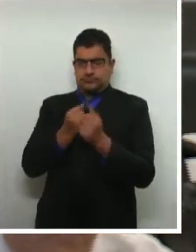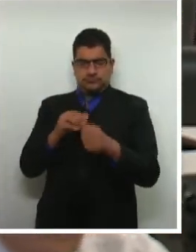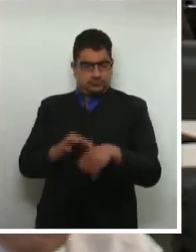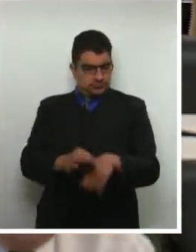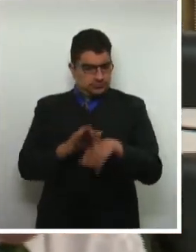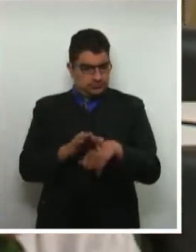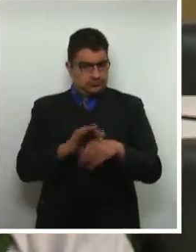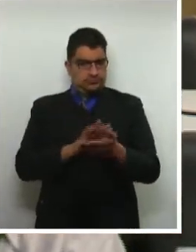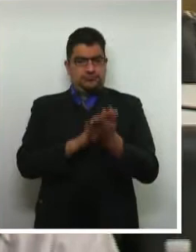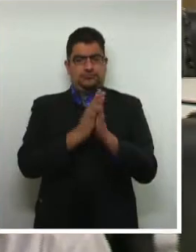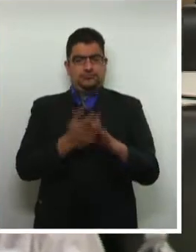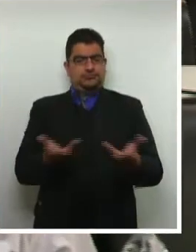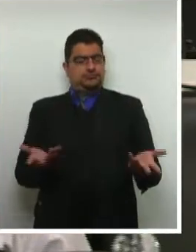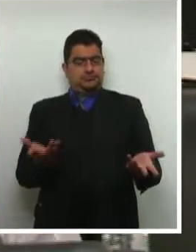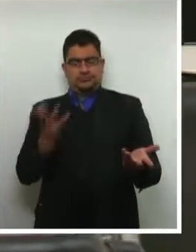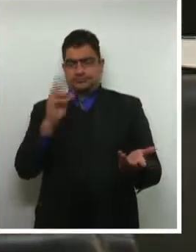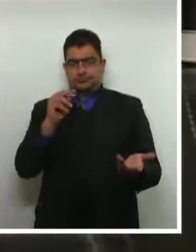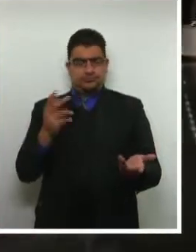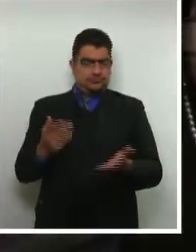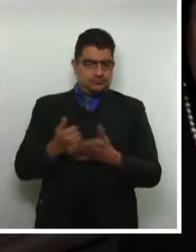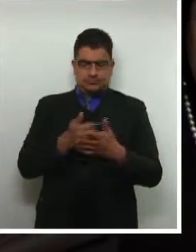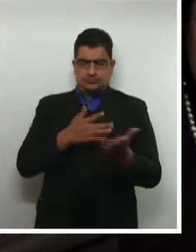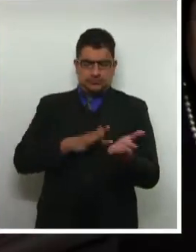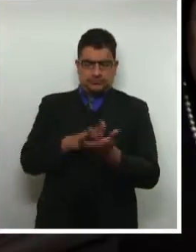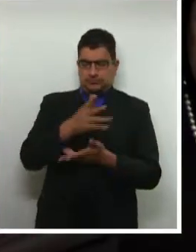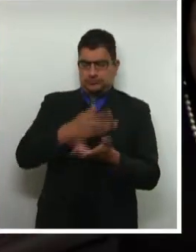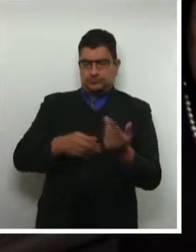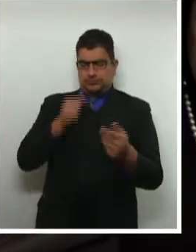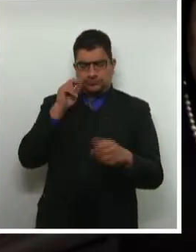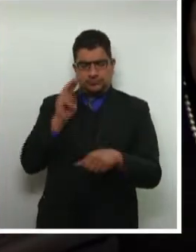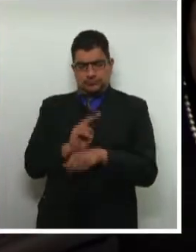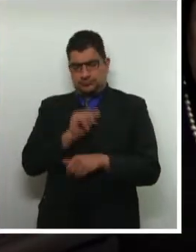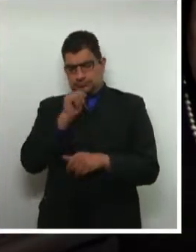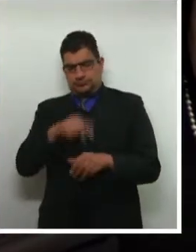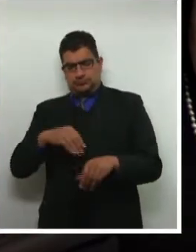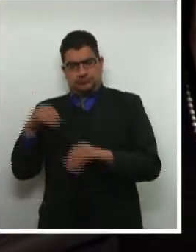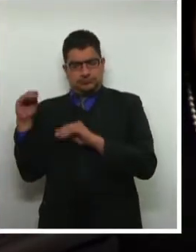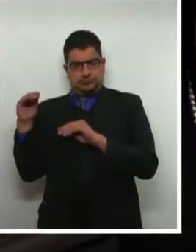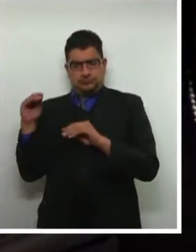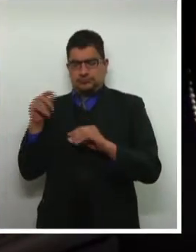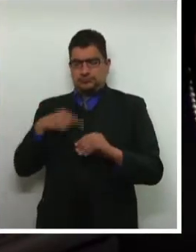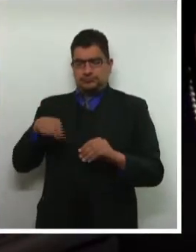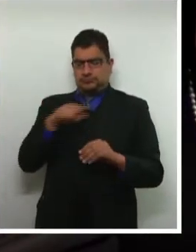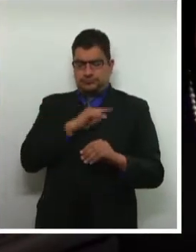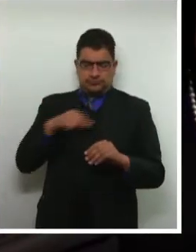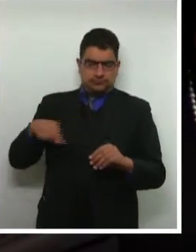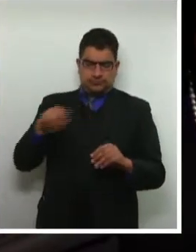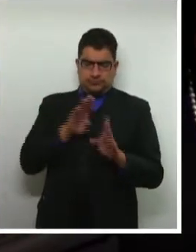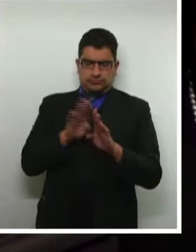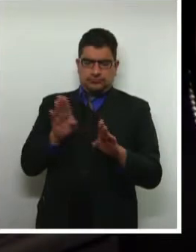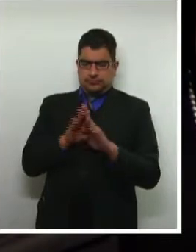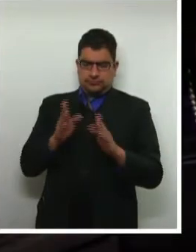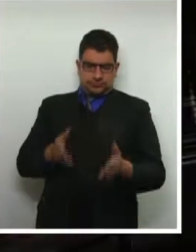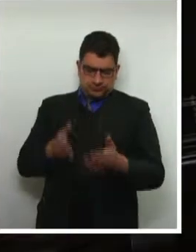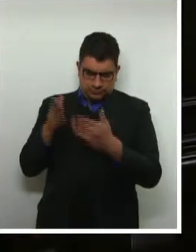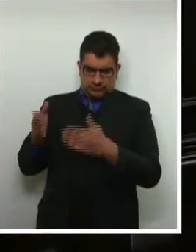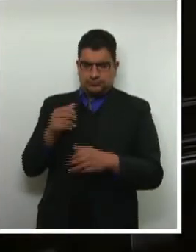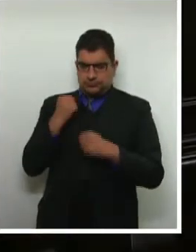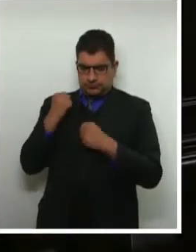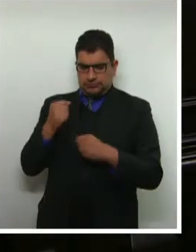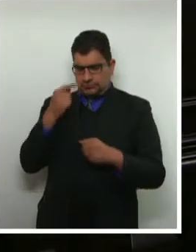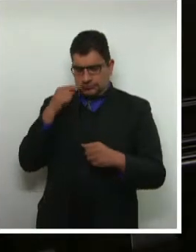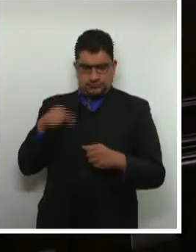se conviertan no en fiscalizadores y vigilantes, sino en, digamos, que tengan un poder de